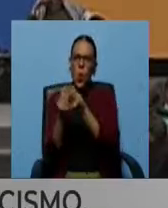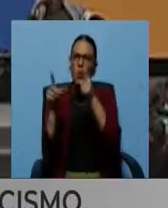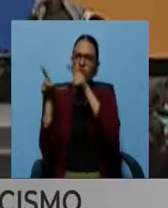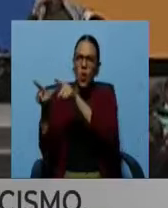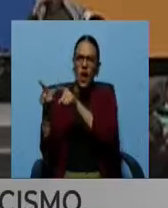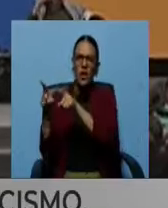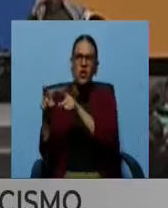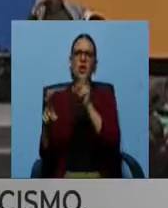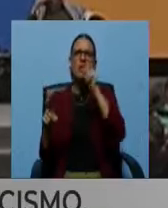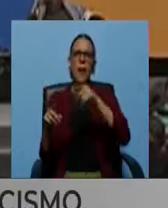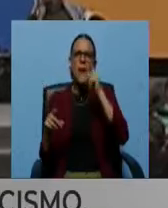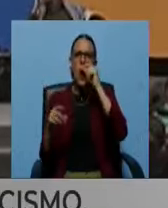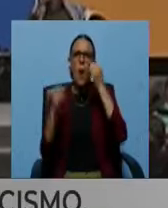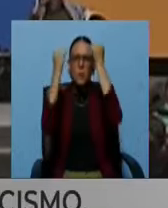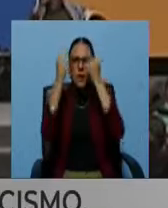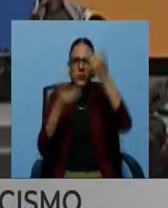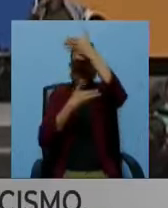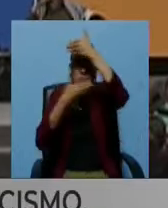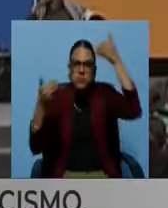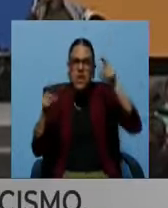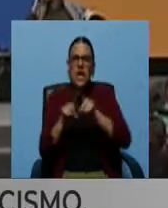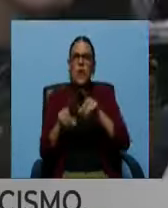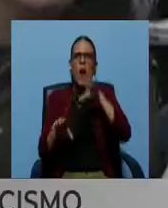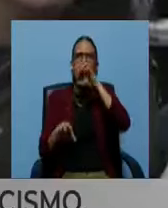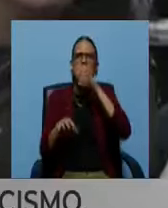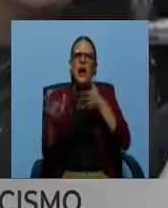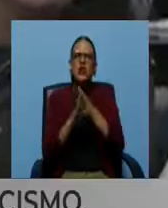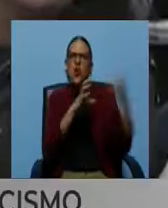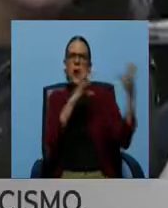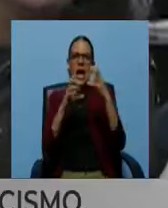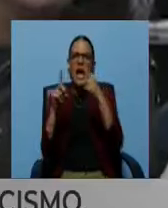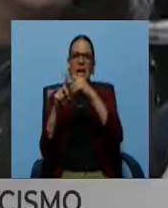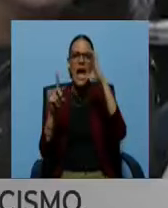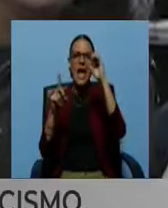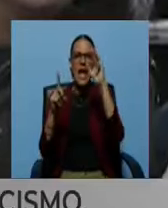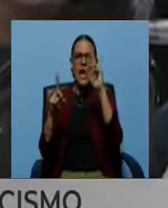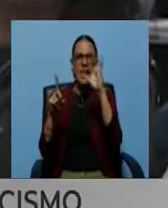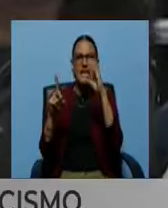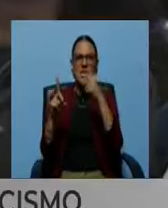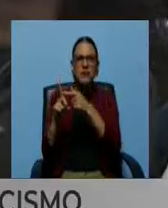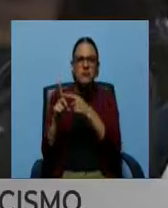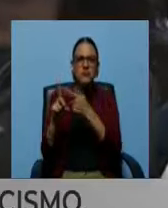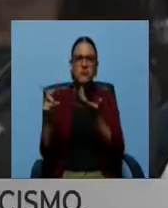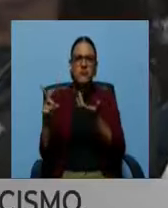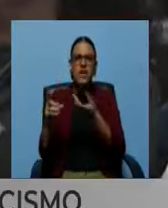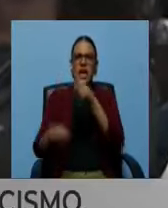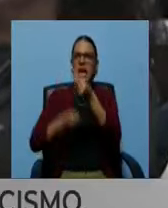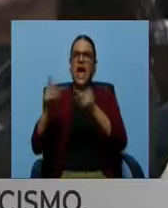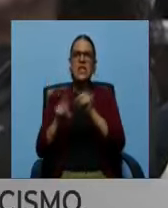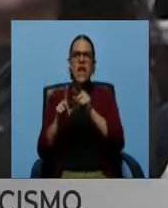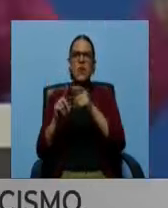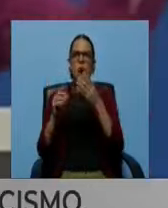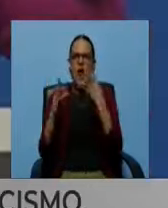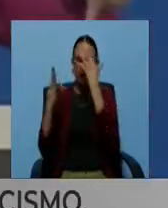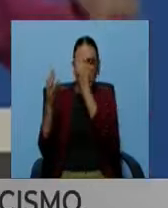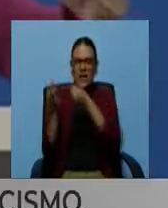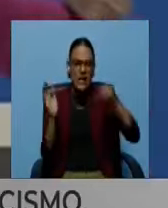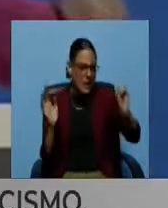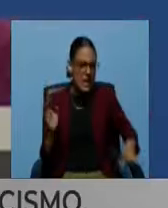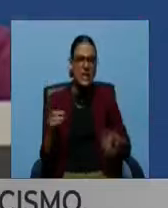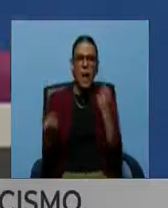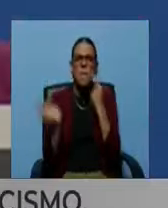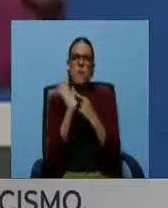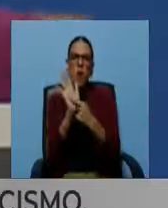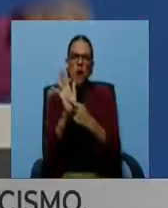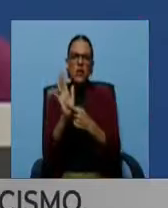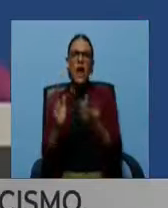un mercenario, un perro de la guerra como Eric Prince. Ya se quitaron las máscaras y aparecieron directamente porque